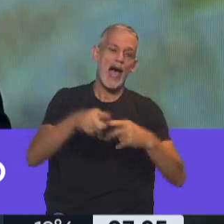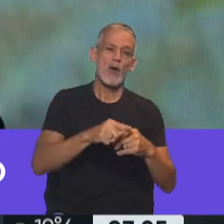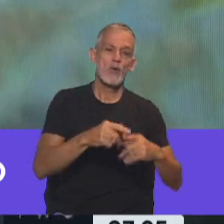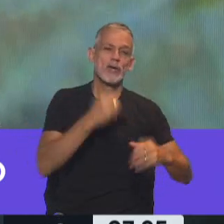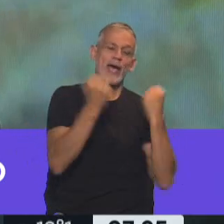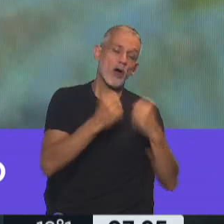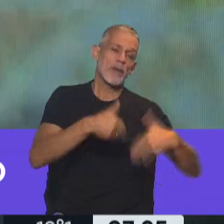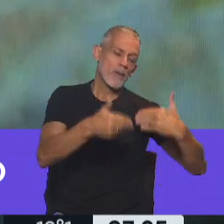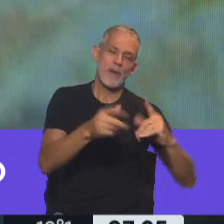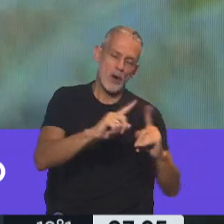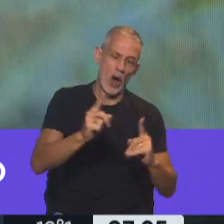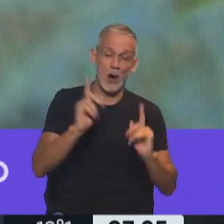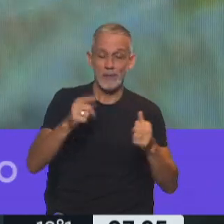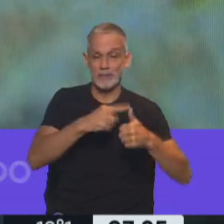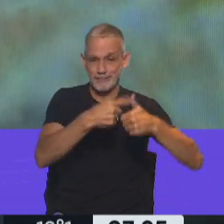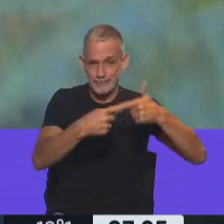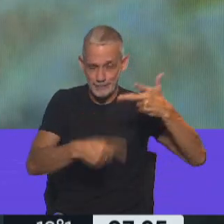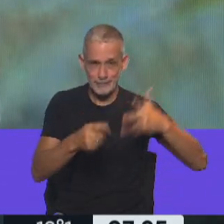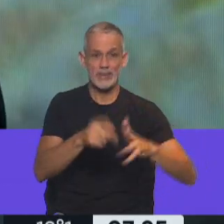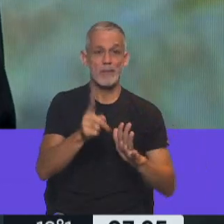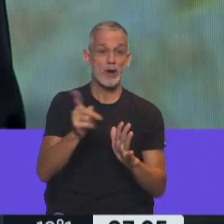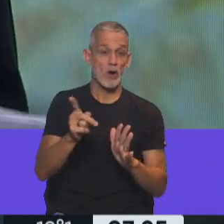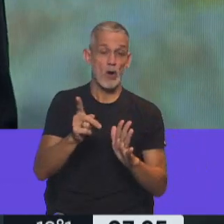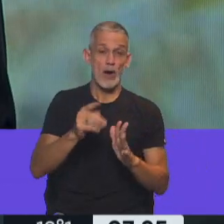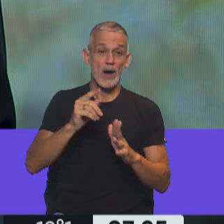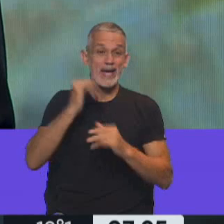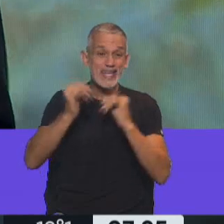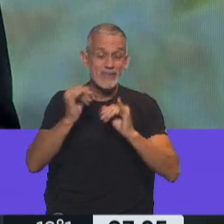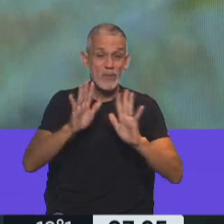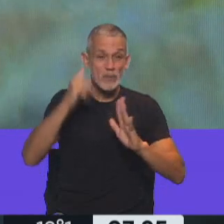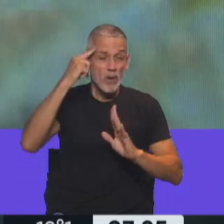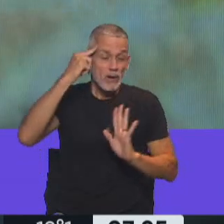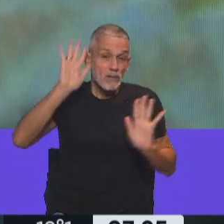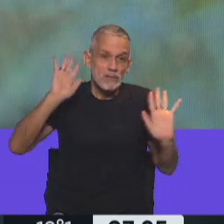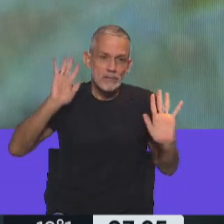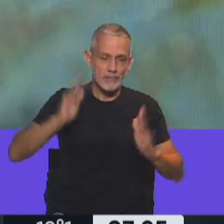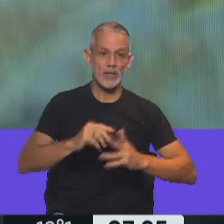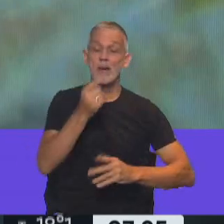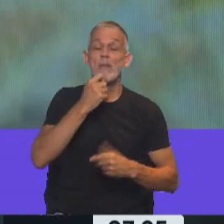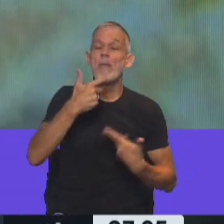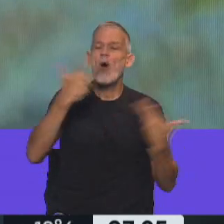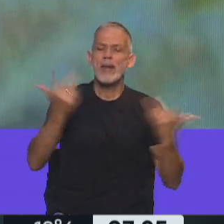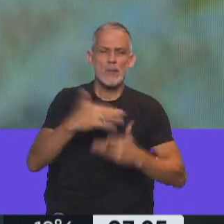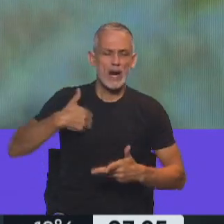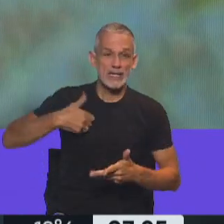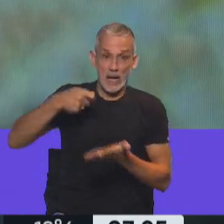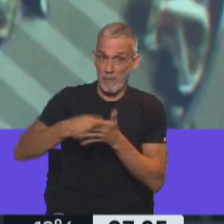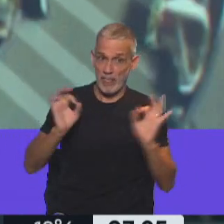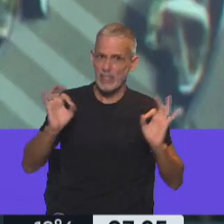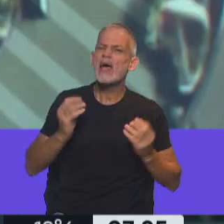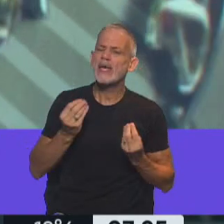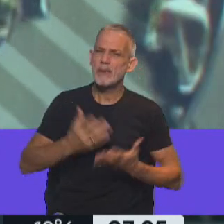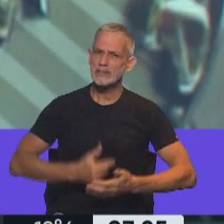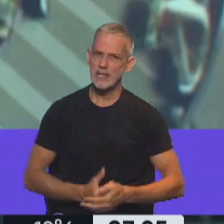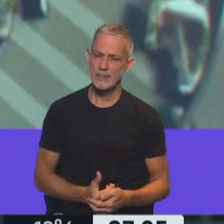sea sustentable, ¿no?, a la Argentina. Pero basémonos en esa hipótesis, pero también en otra. ¿Qué pasa si Argentina no paga hoy este vencimiento?